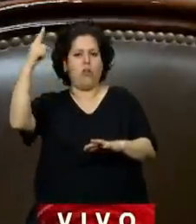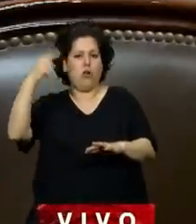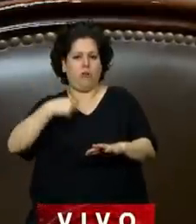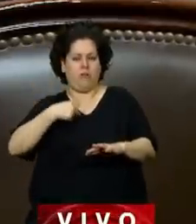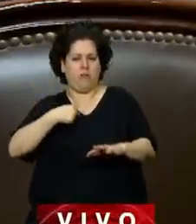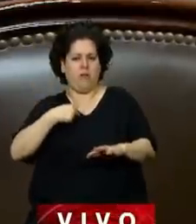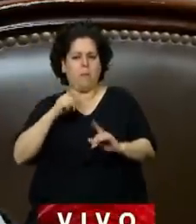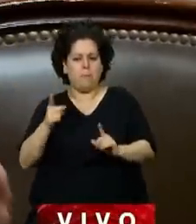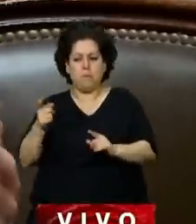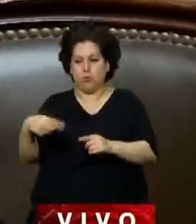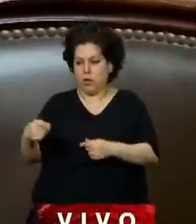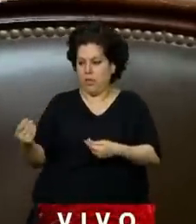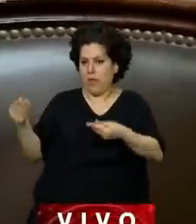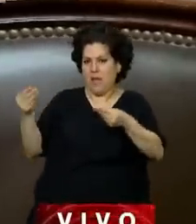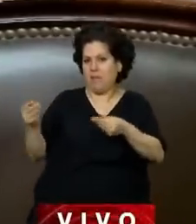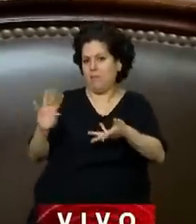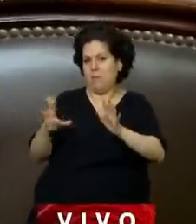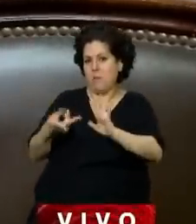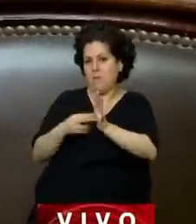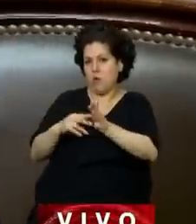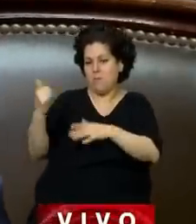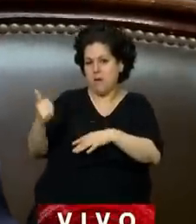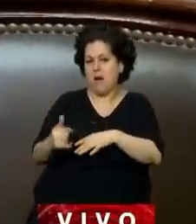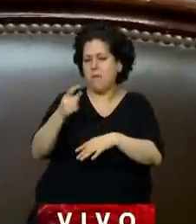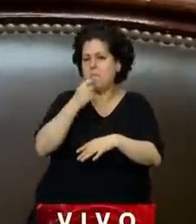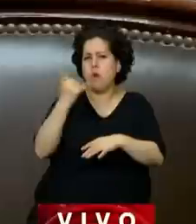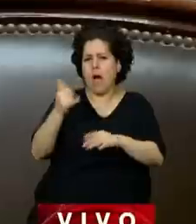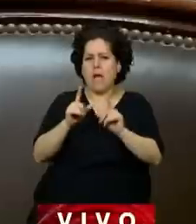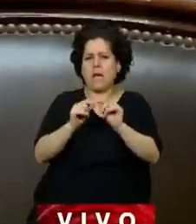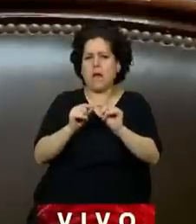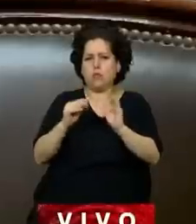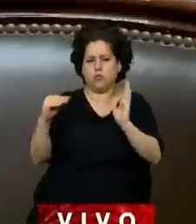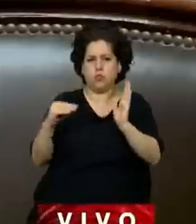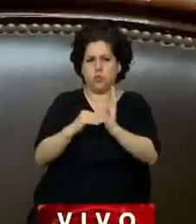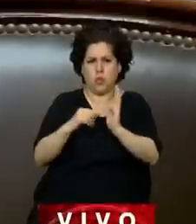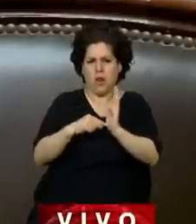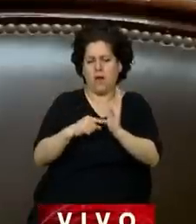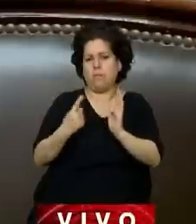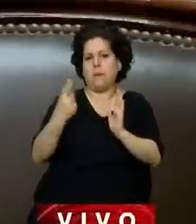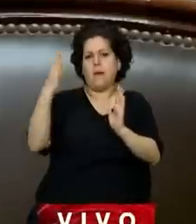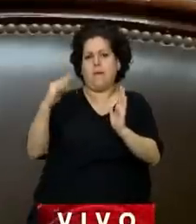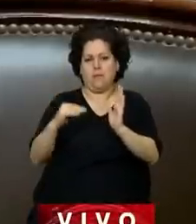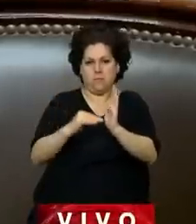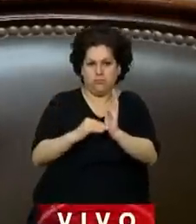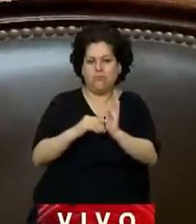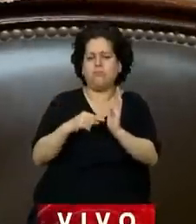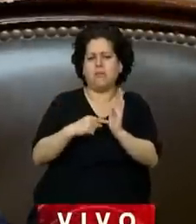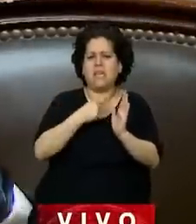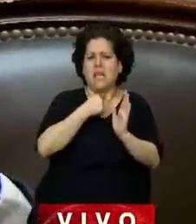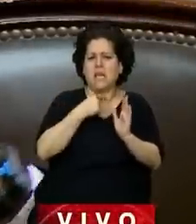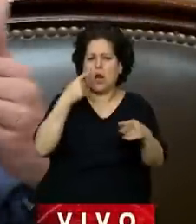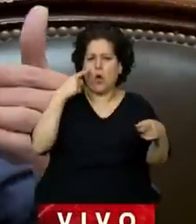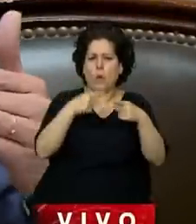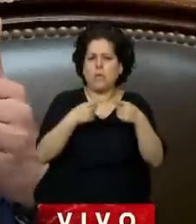traído. Hemos creado una cláusula que es un antecedente institucional inédito que procura de alguna